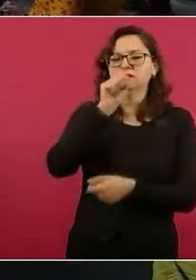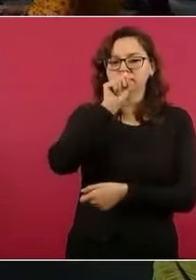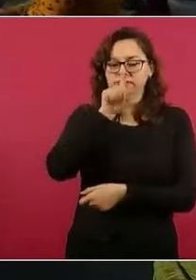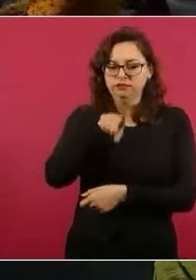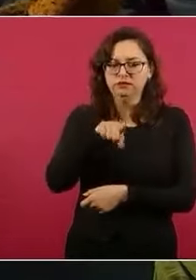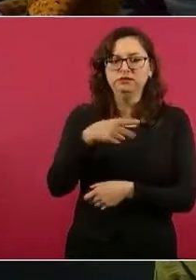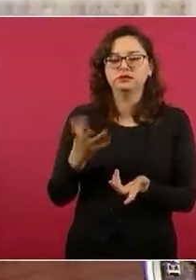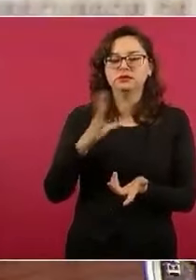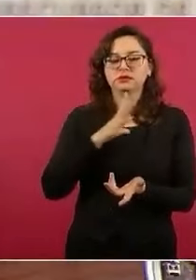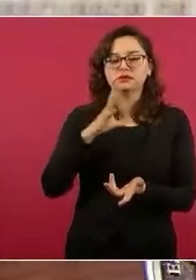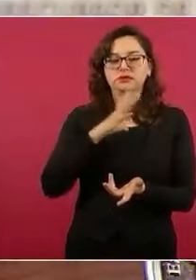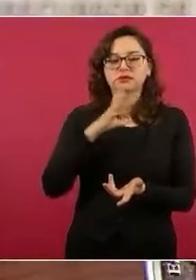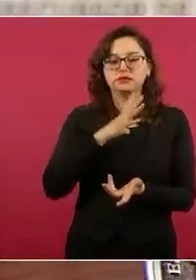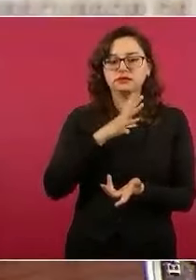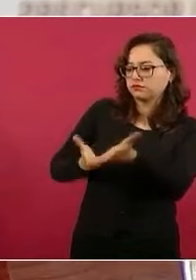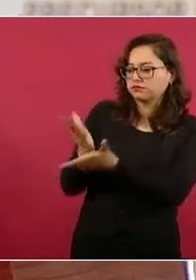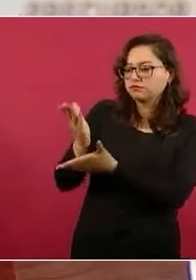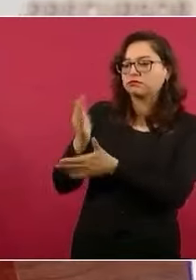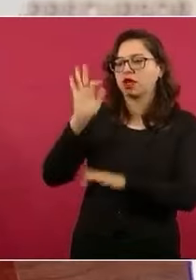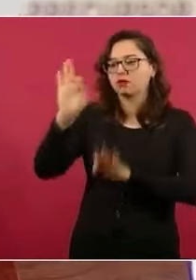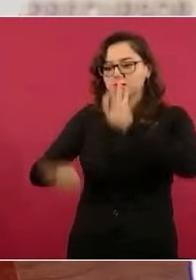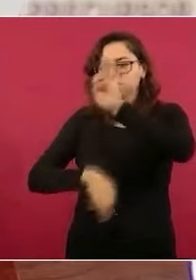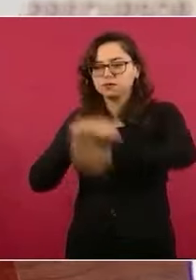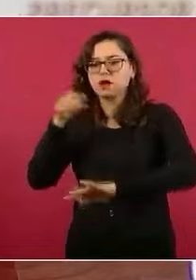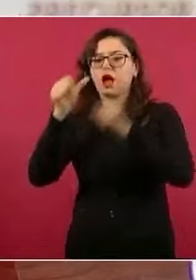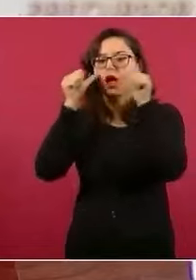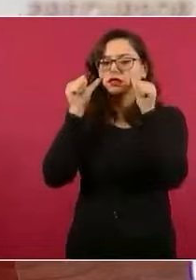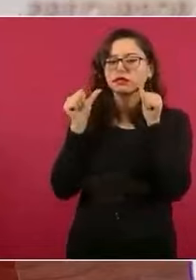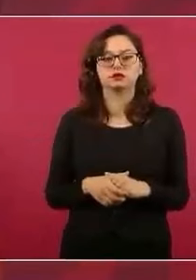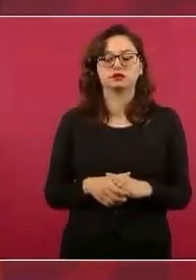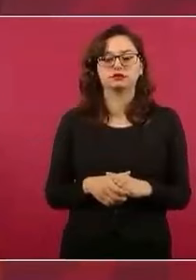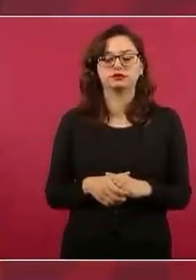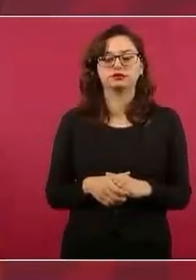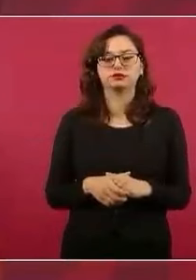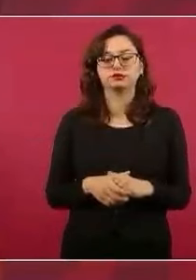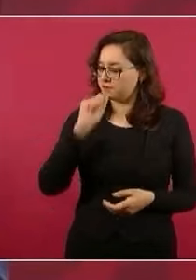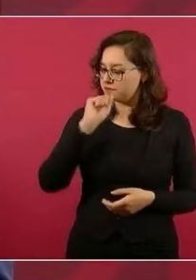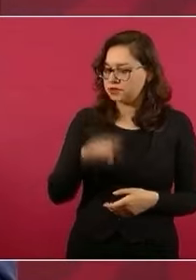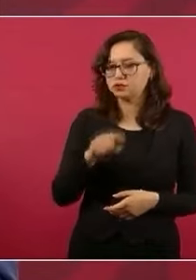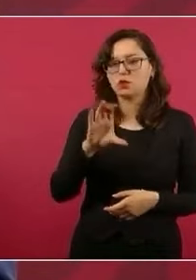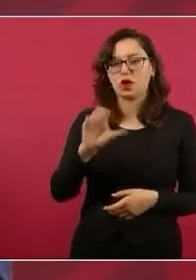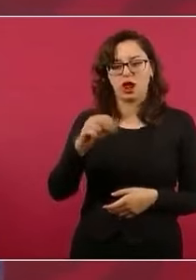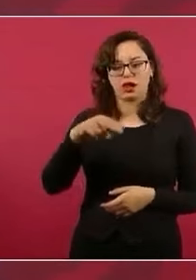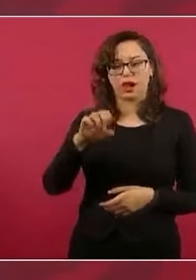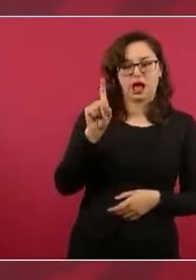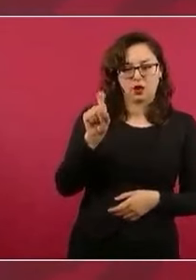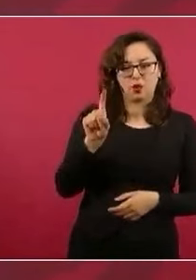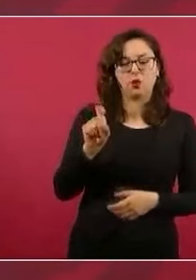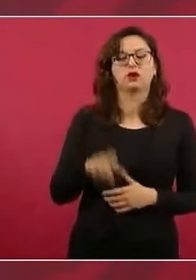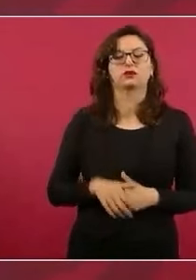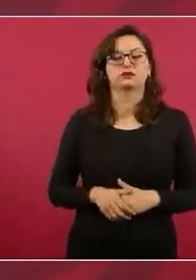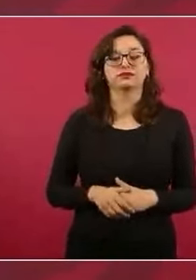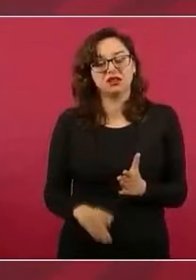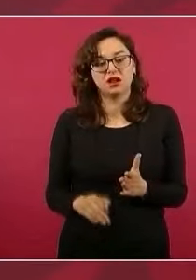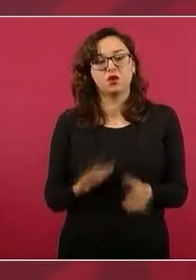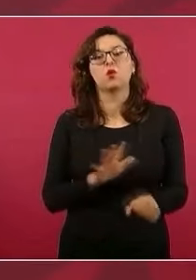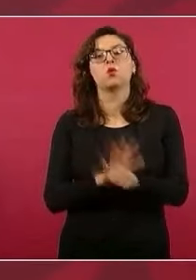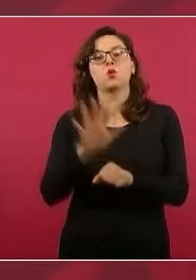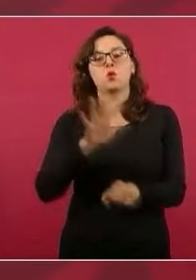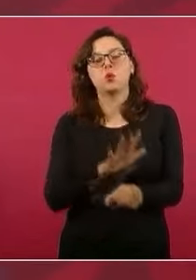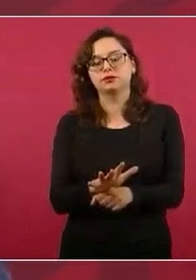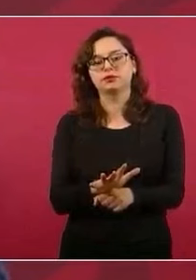está interviniendo el Seguro Social. Lo del agua para Cananea, nos falta lo de los daños que